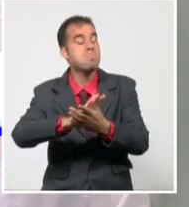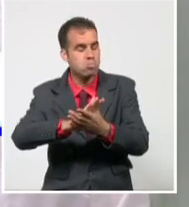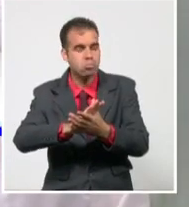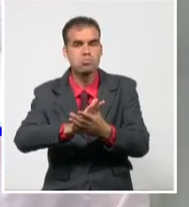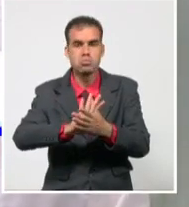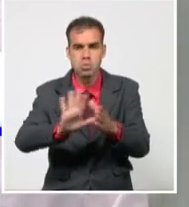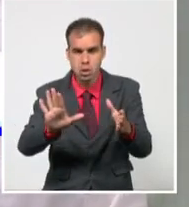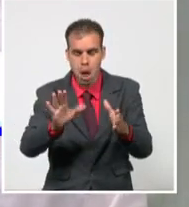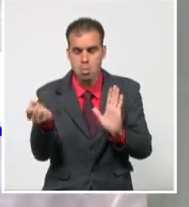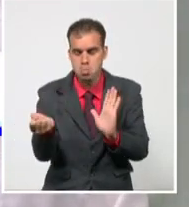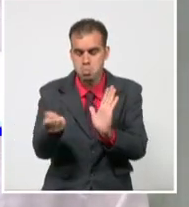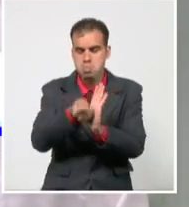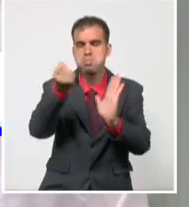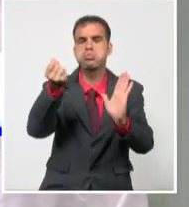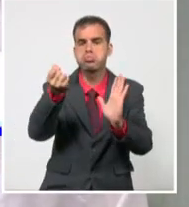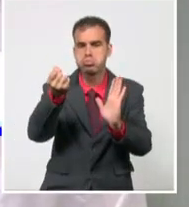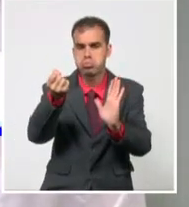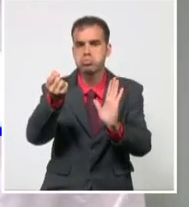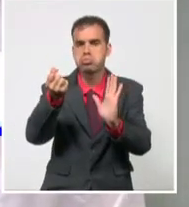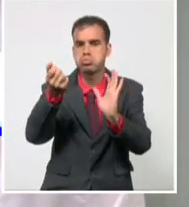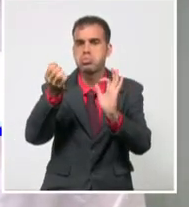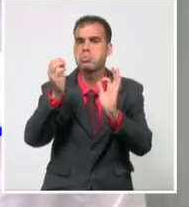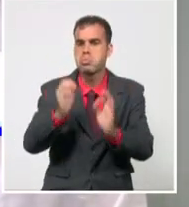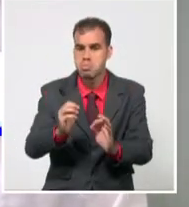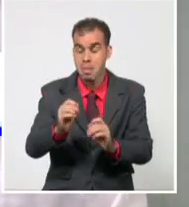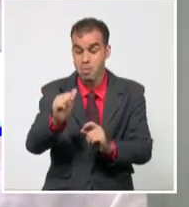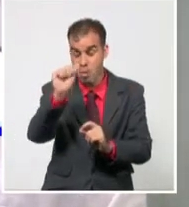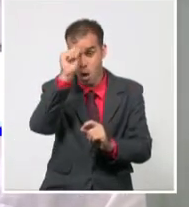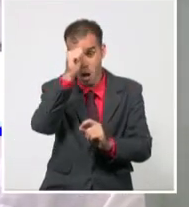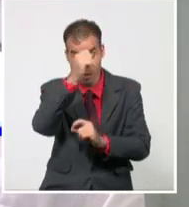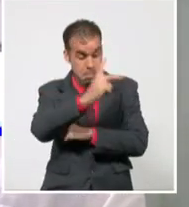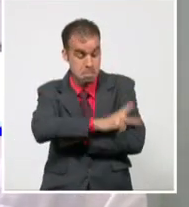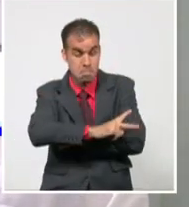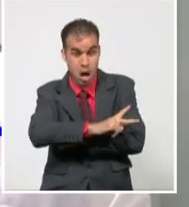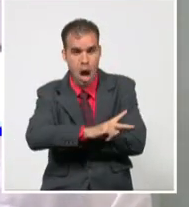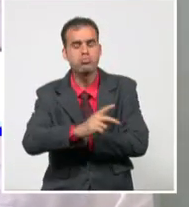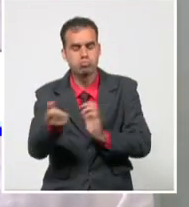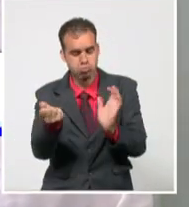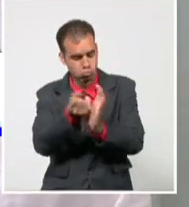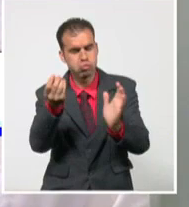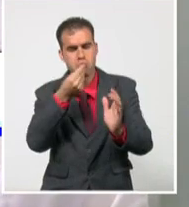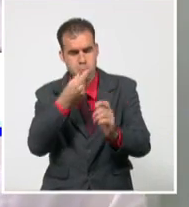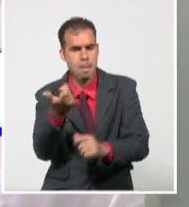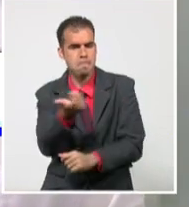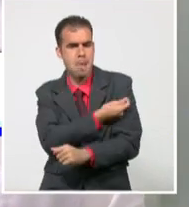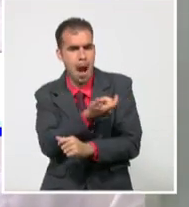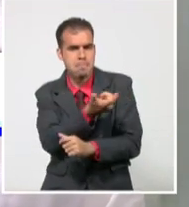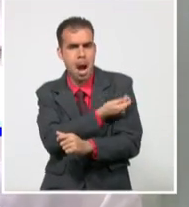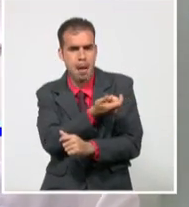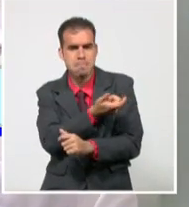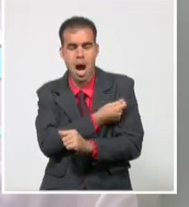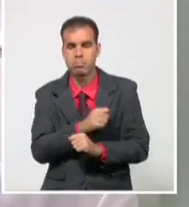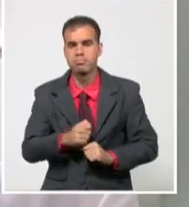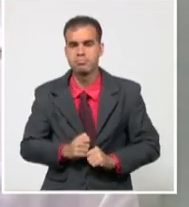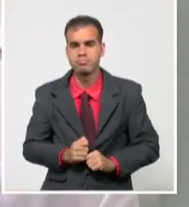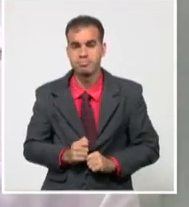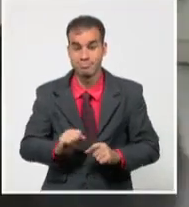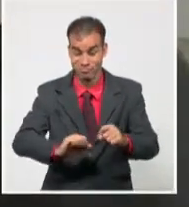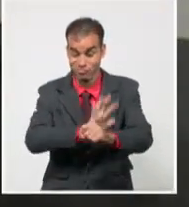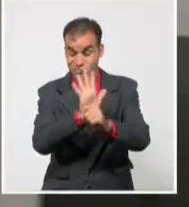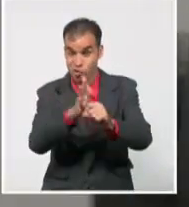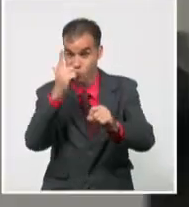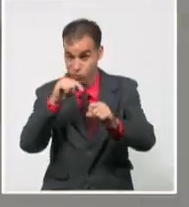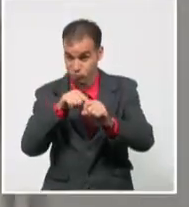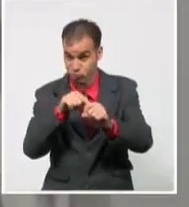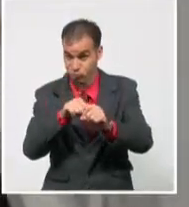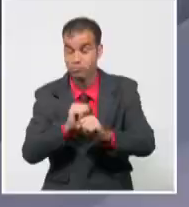recibió aprobación de la Autoridad Regulatoria de la India para el uso de emergencia en el COVID-19 en